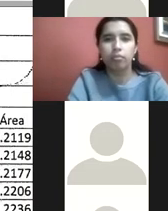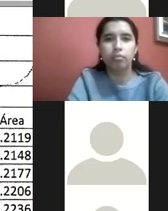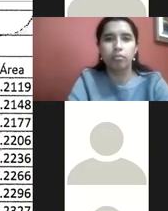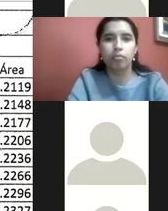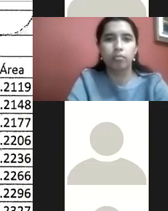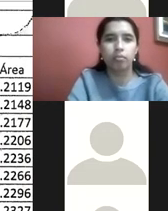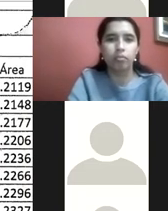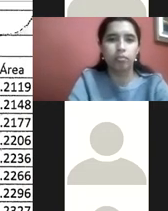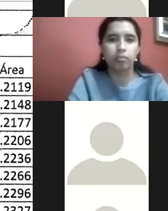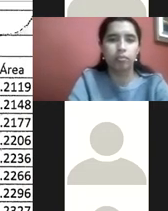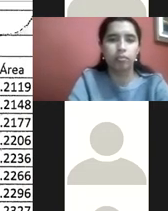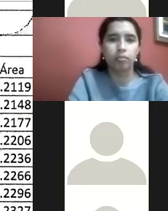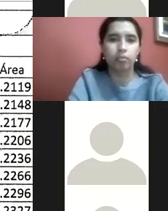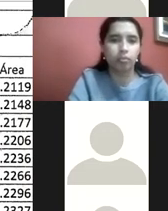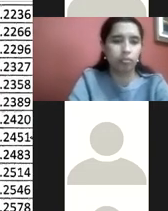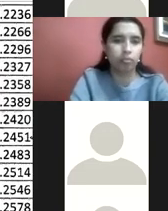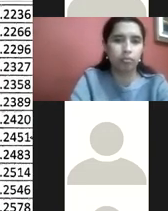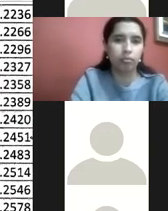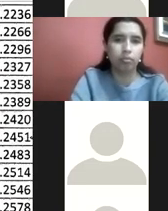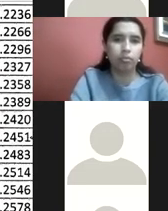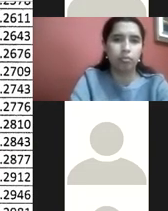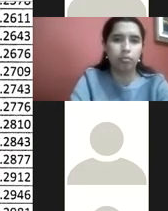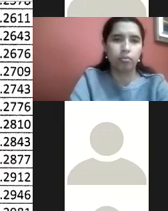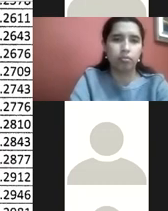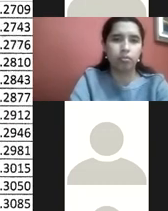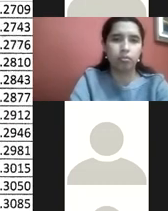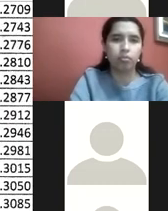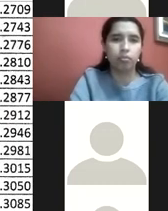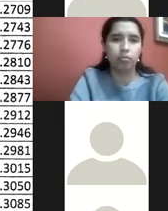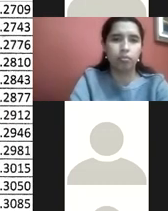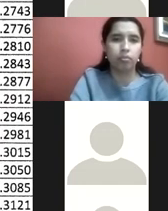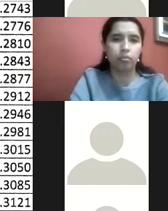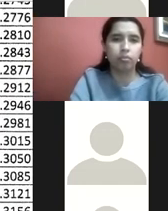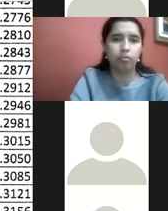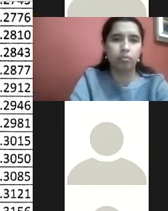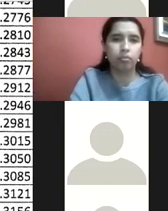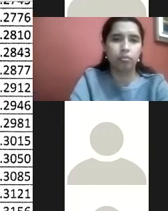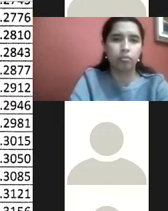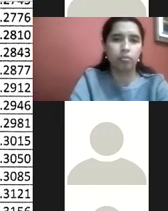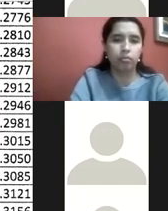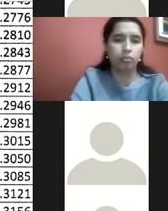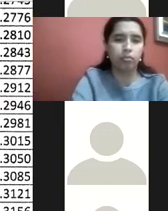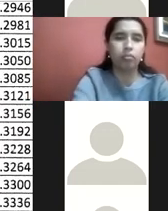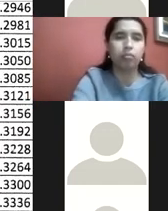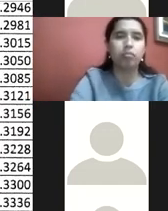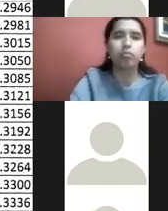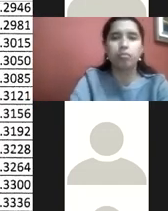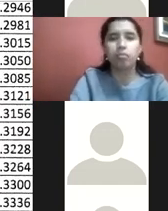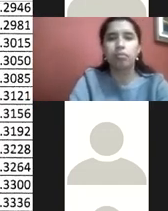Entonces buscamos aquí en la tabla, a ver, 0.0, todavía no, a ver, 0.78,